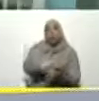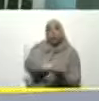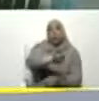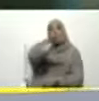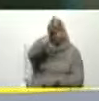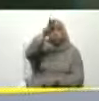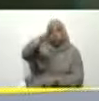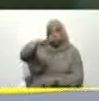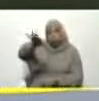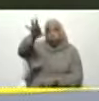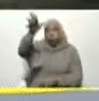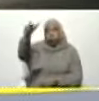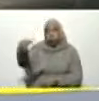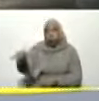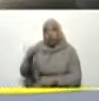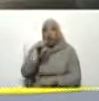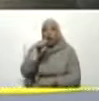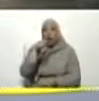esa zona.